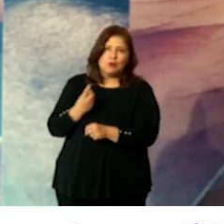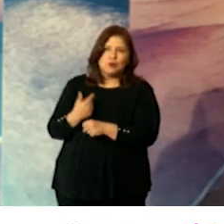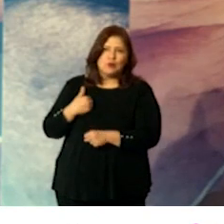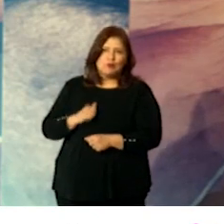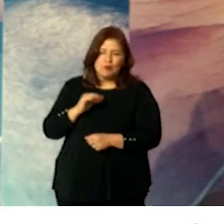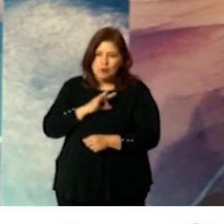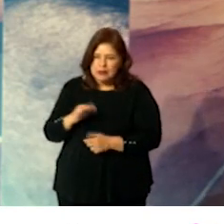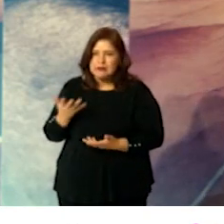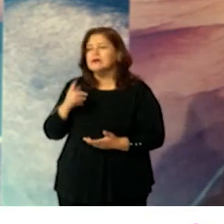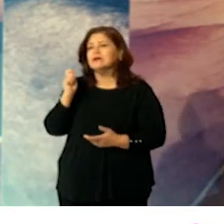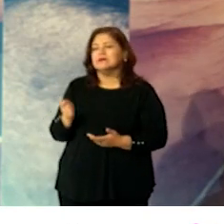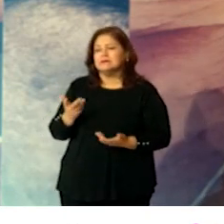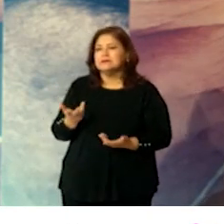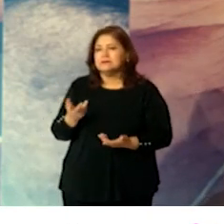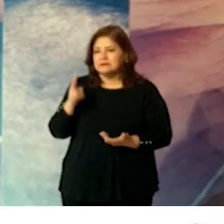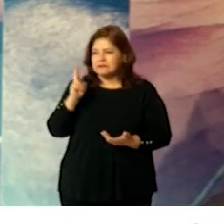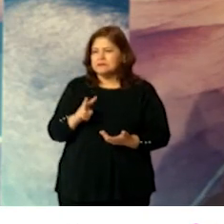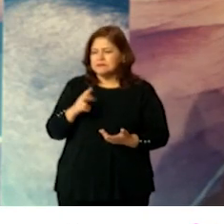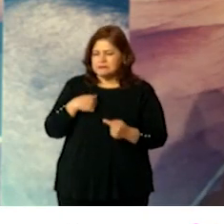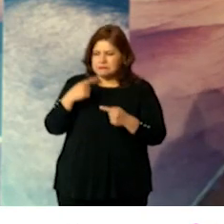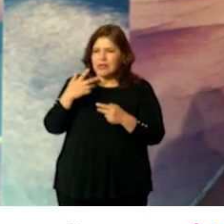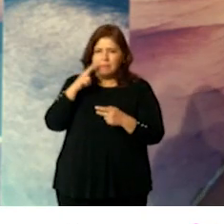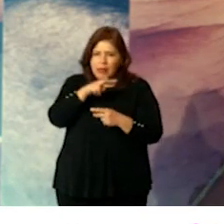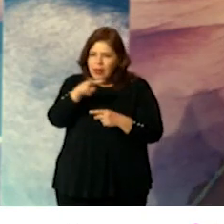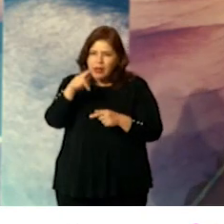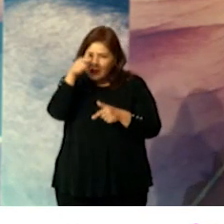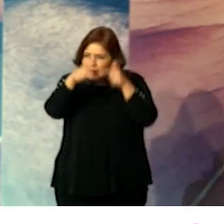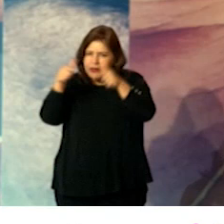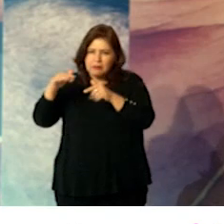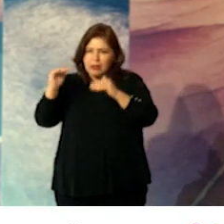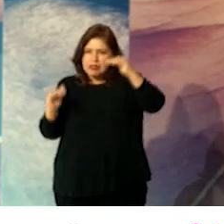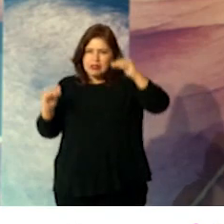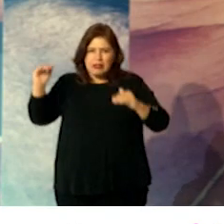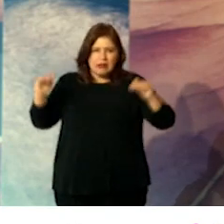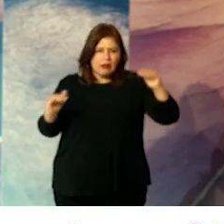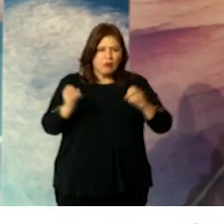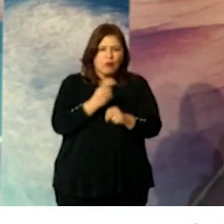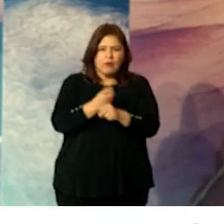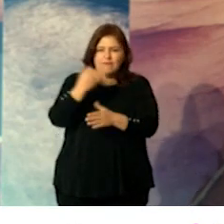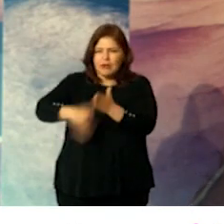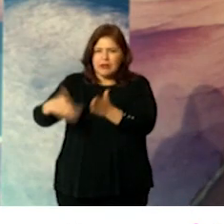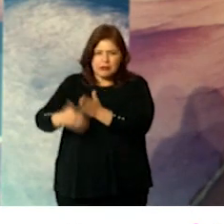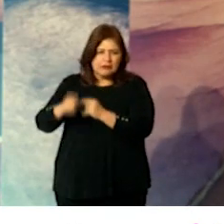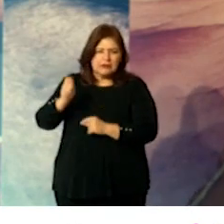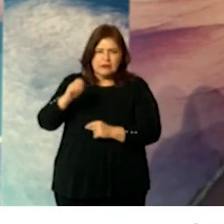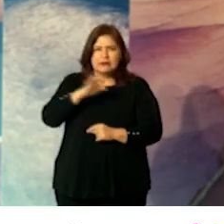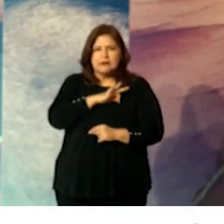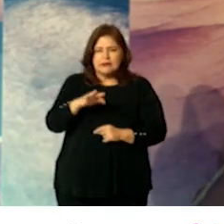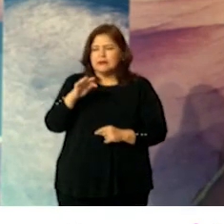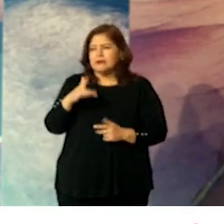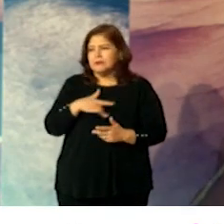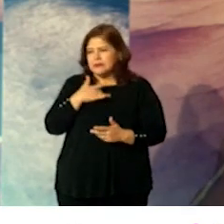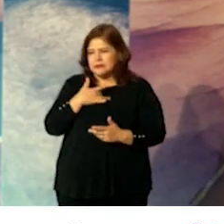nivel de inequidades que había en el país, la falta de oportunidades que había en el país y una cantidad importante, un